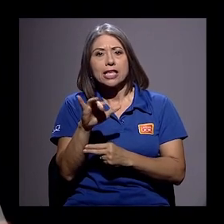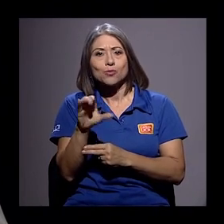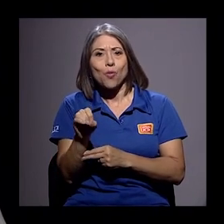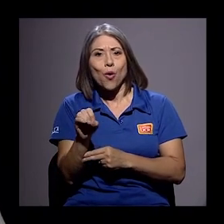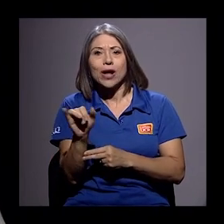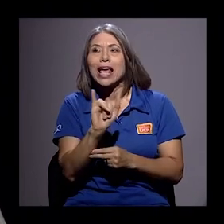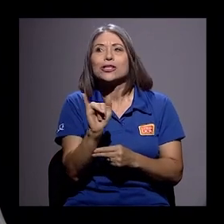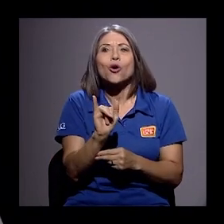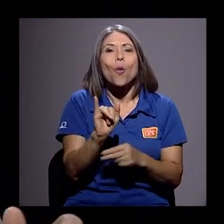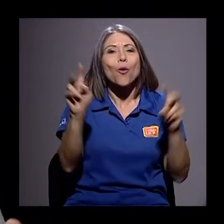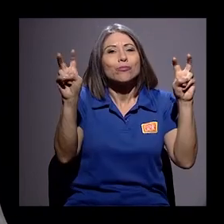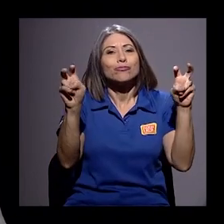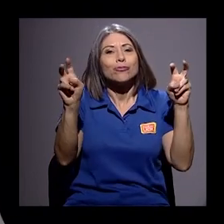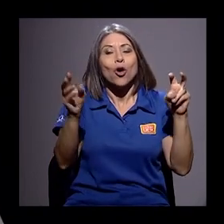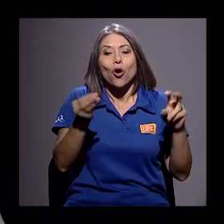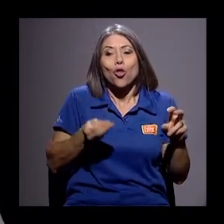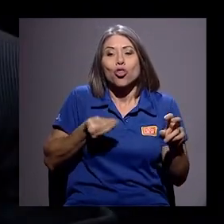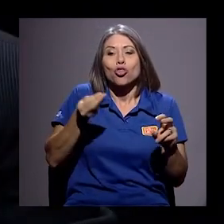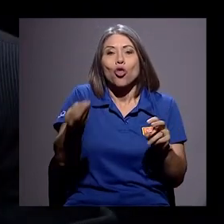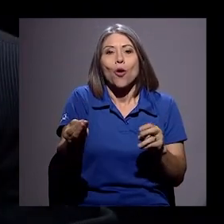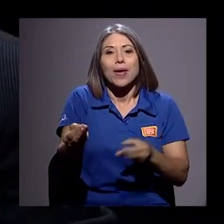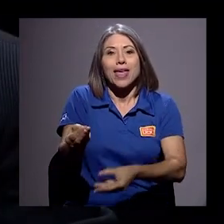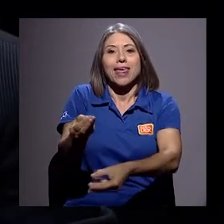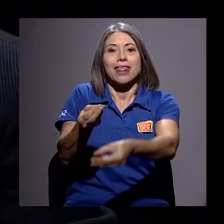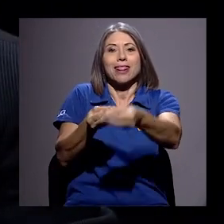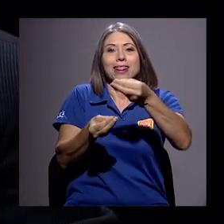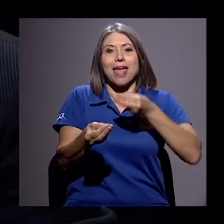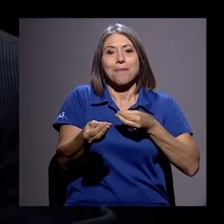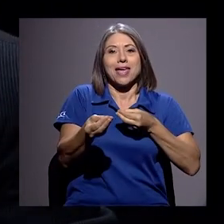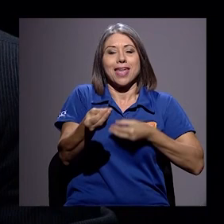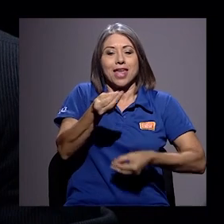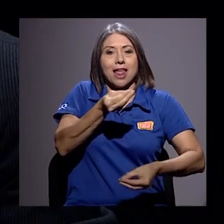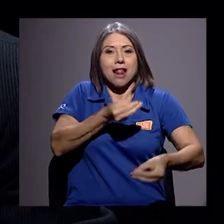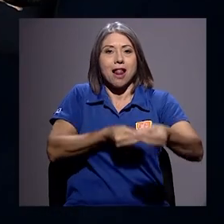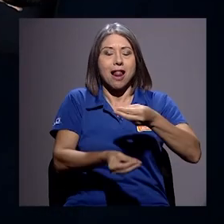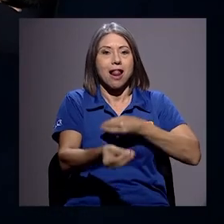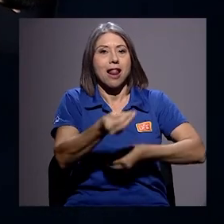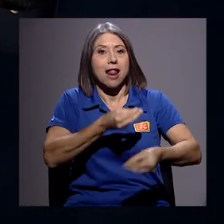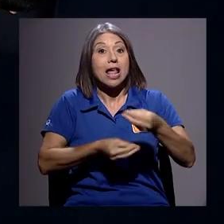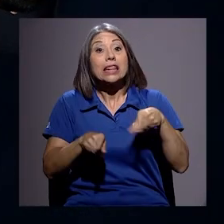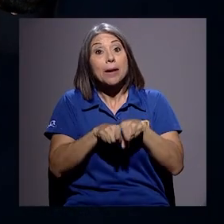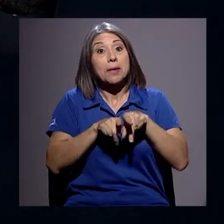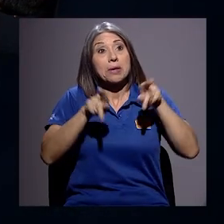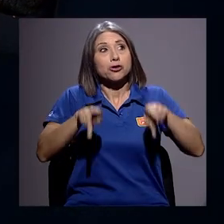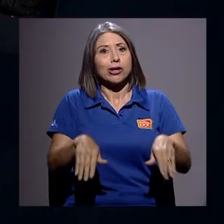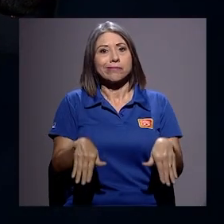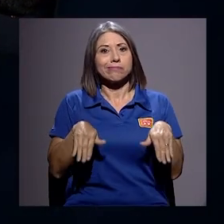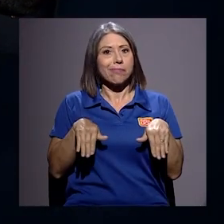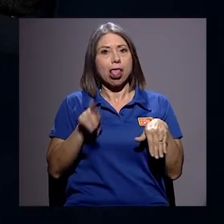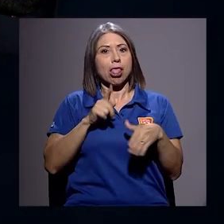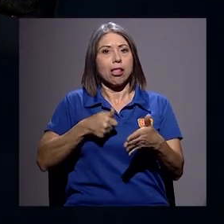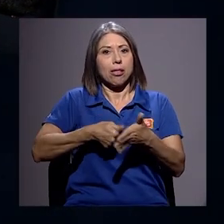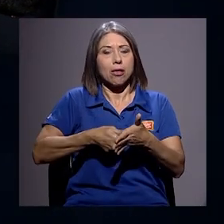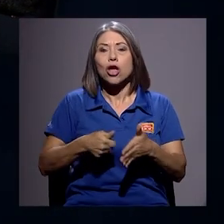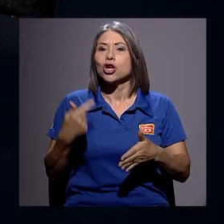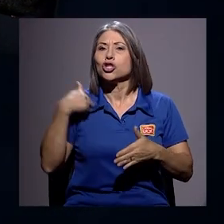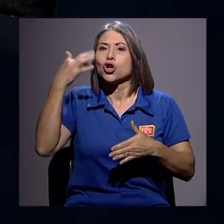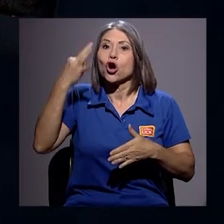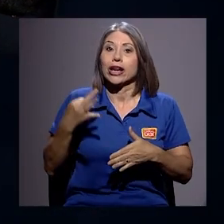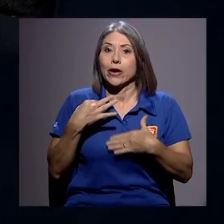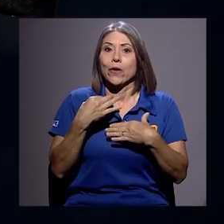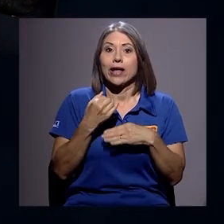emera porque esto lo presentado como el se les sirve de alguna manera y el abstencionismo bueno yo creo que el clientelismo se combate con